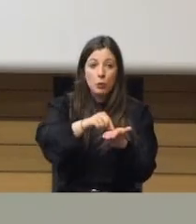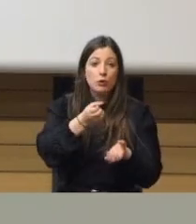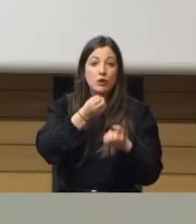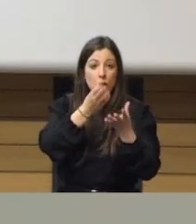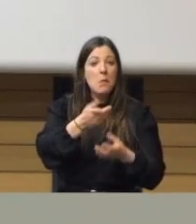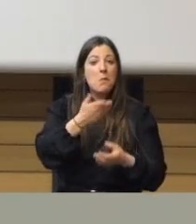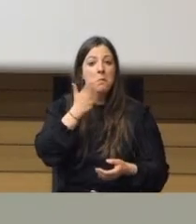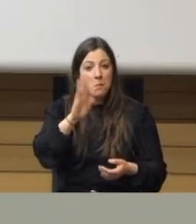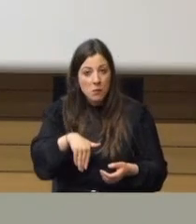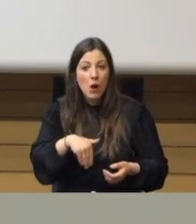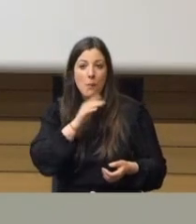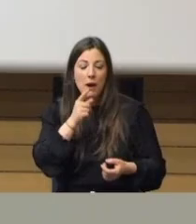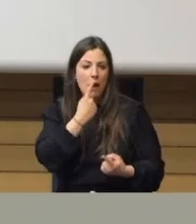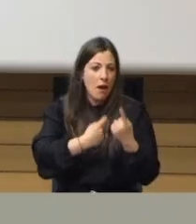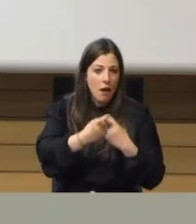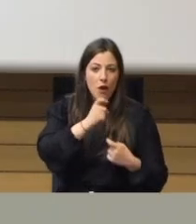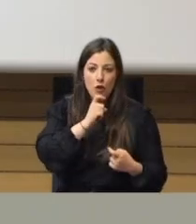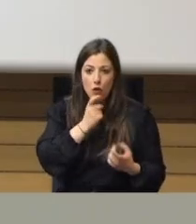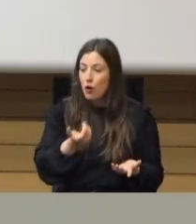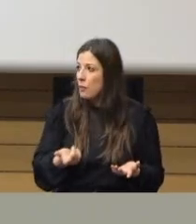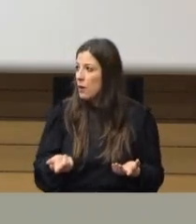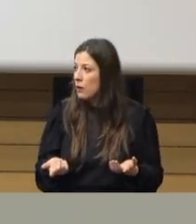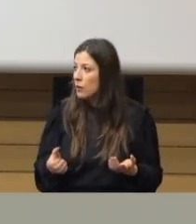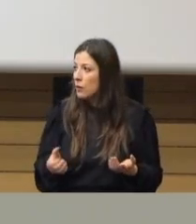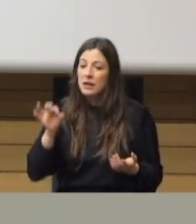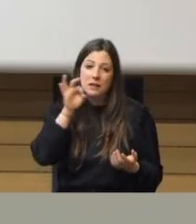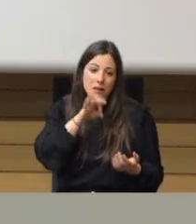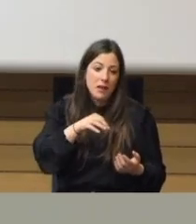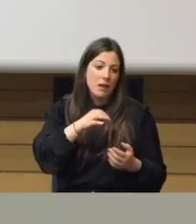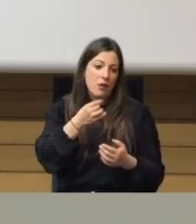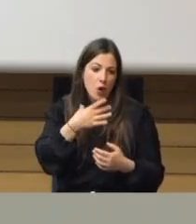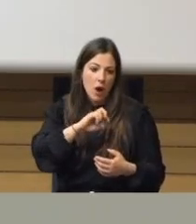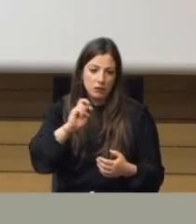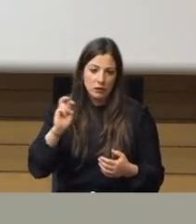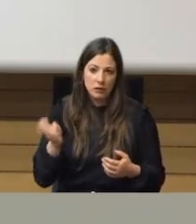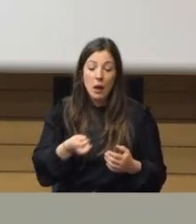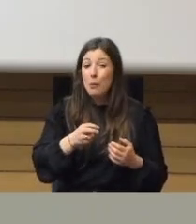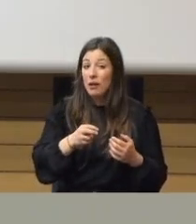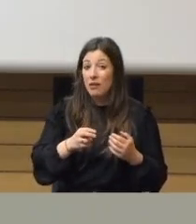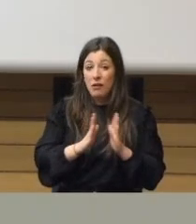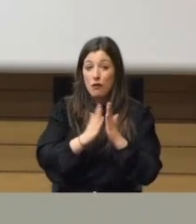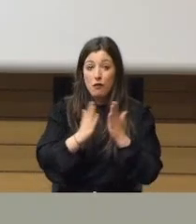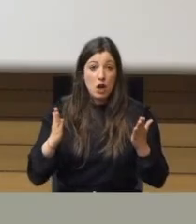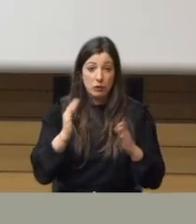mezclemos de sexualidad, sida, con drogas y tal, pero siguen siendo folletos de instituto.